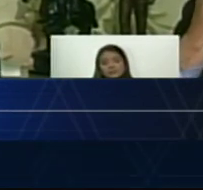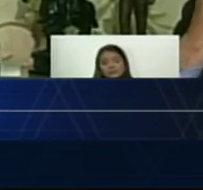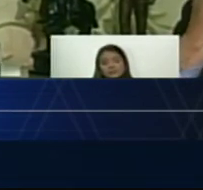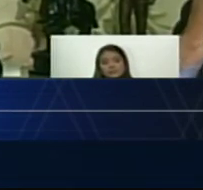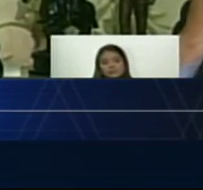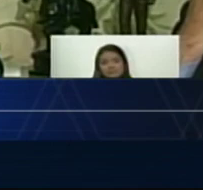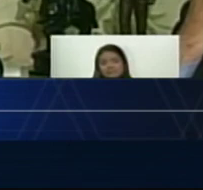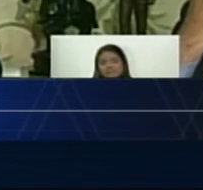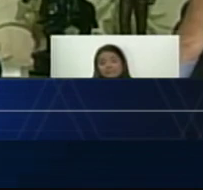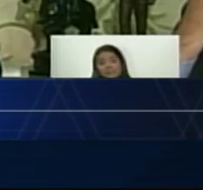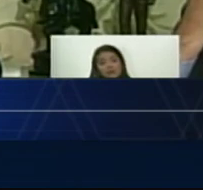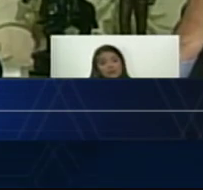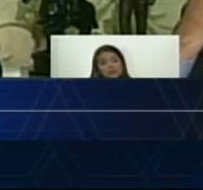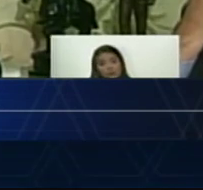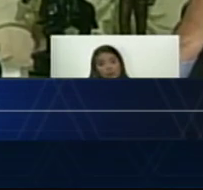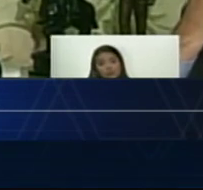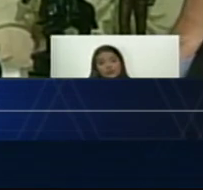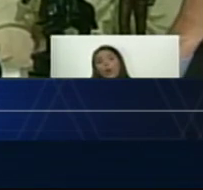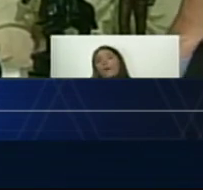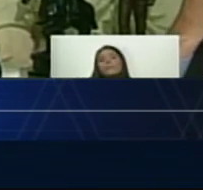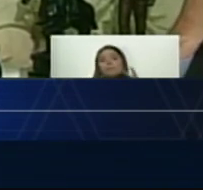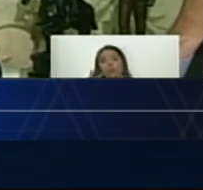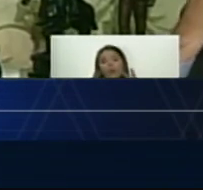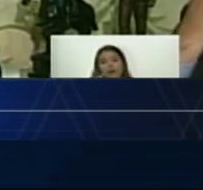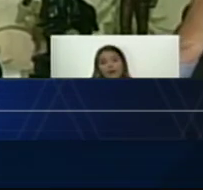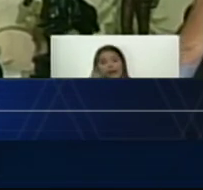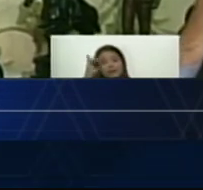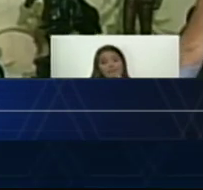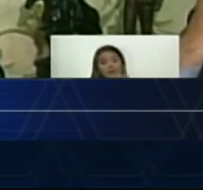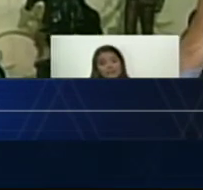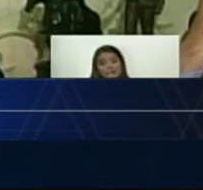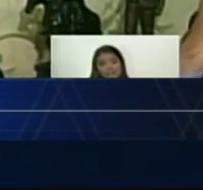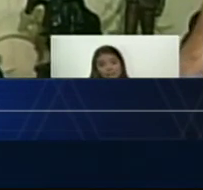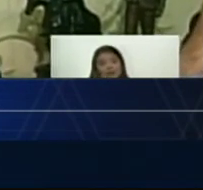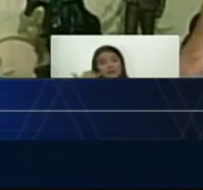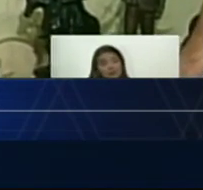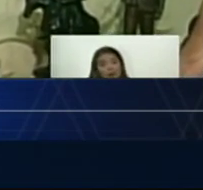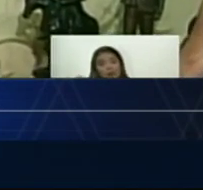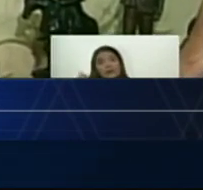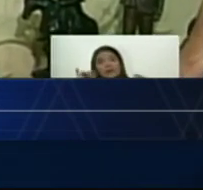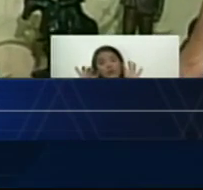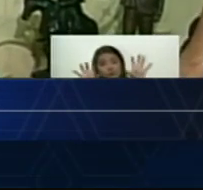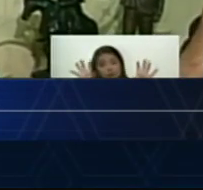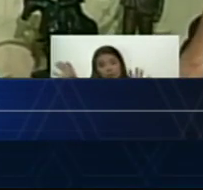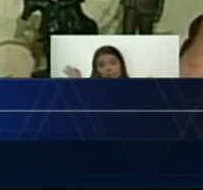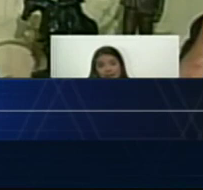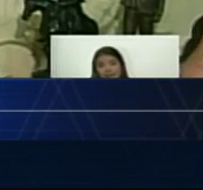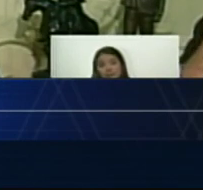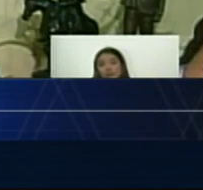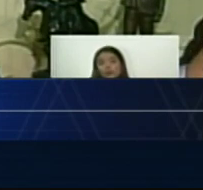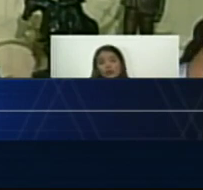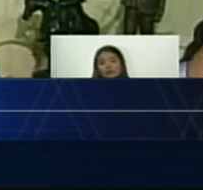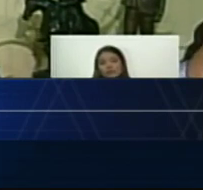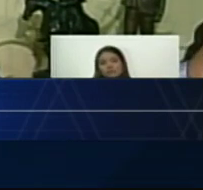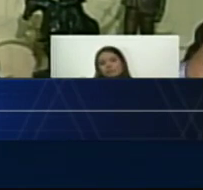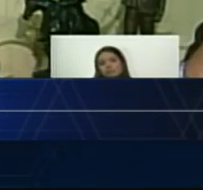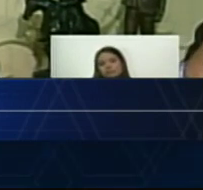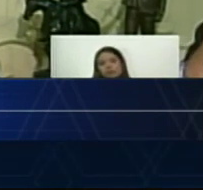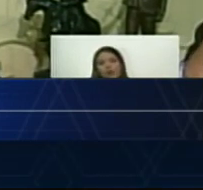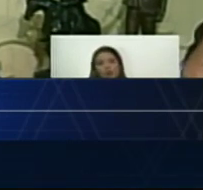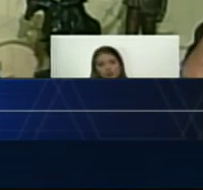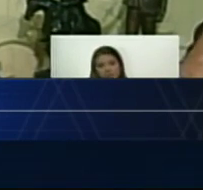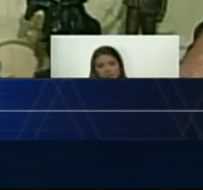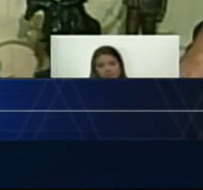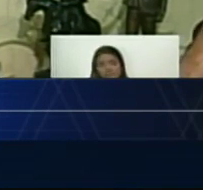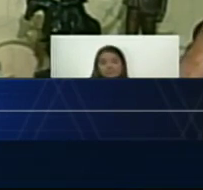volátil situación geopolítica internacional actual, generando una grave crisis económica. Artículo